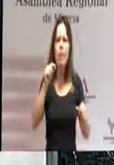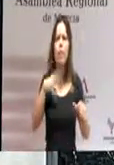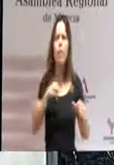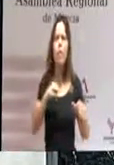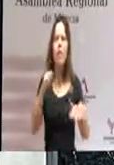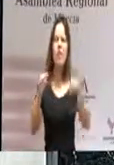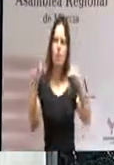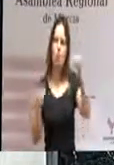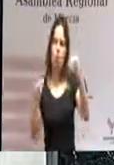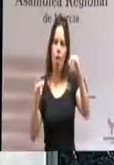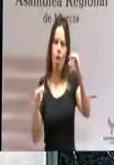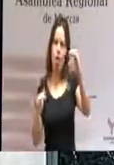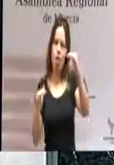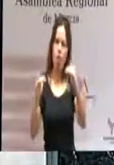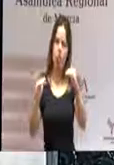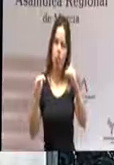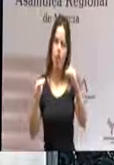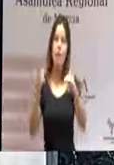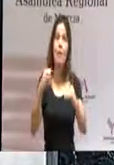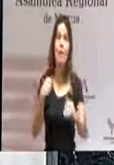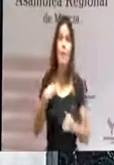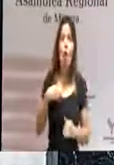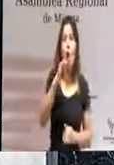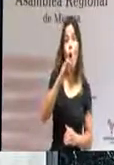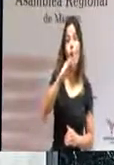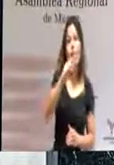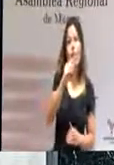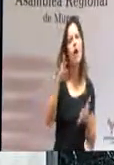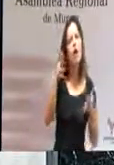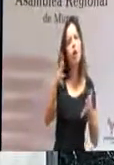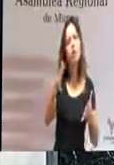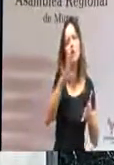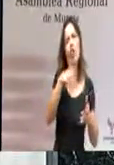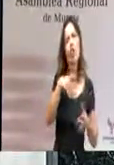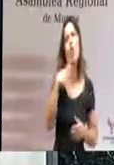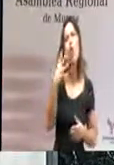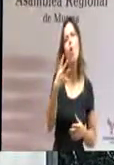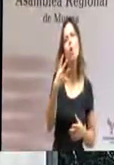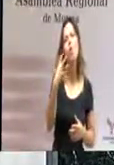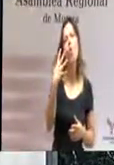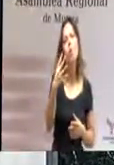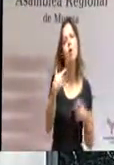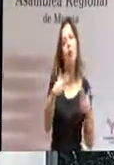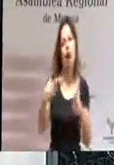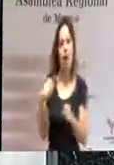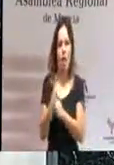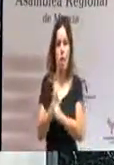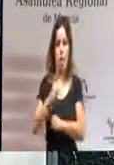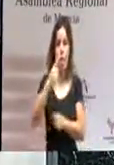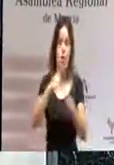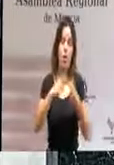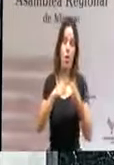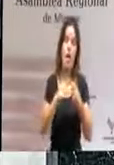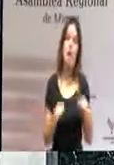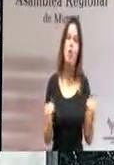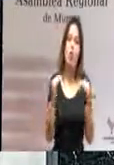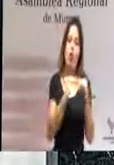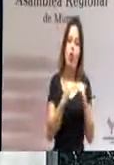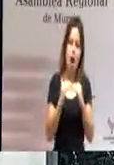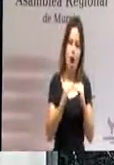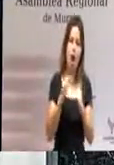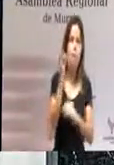la desigualdad. Incluso la propia OCDE recomienda trabajar en cuatro áreas. Primero, en la igualdad de las